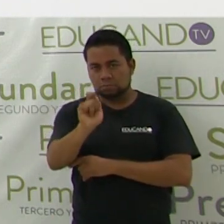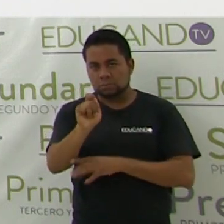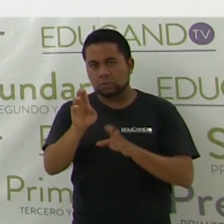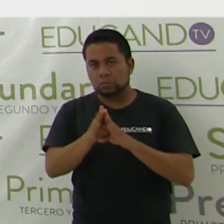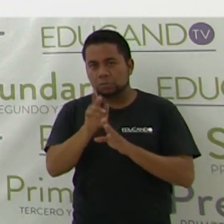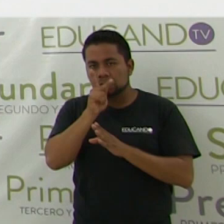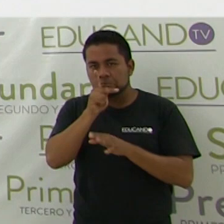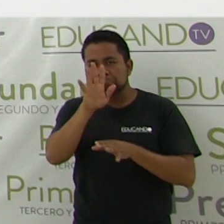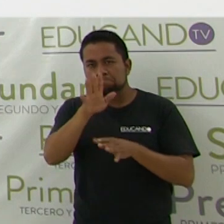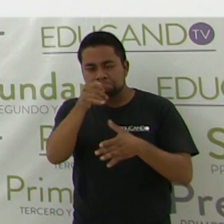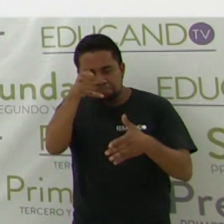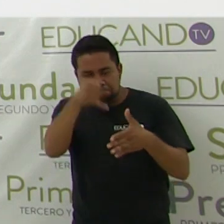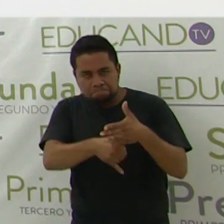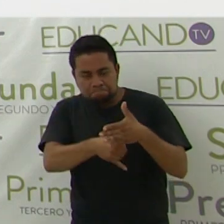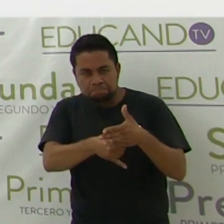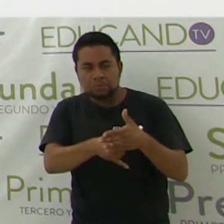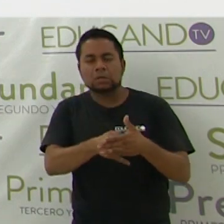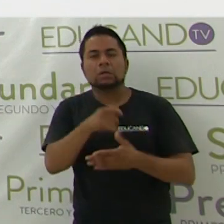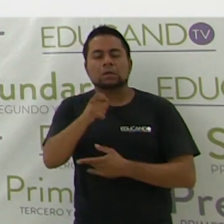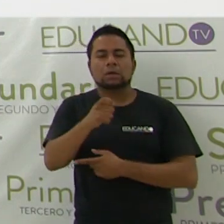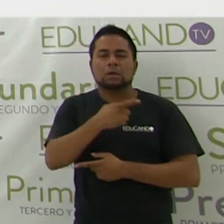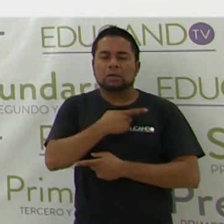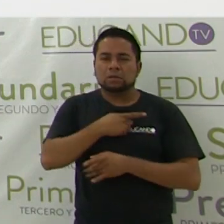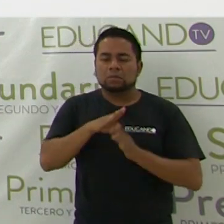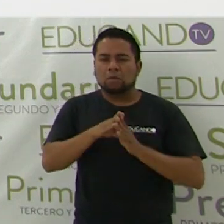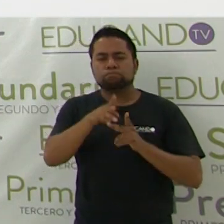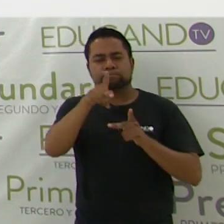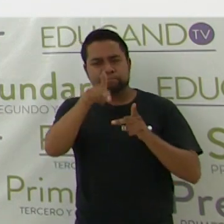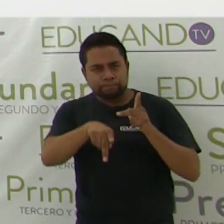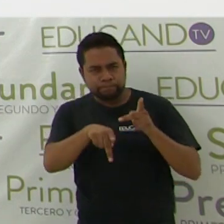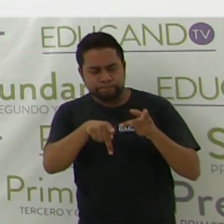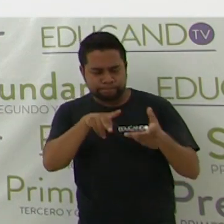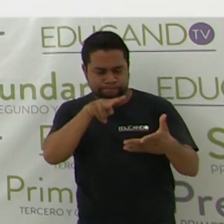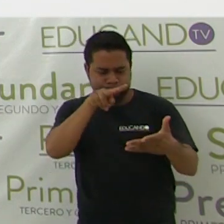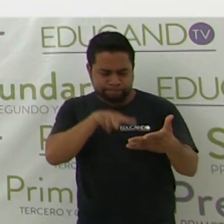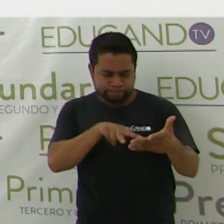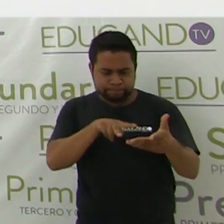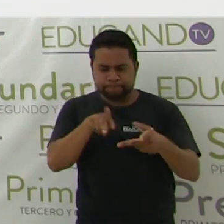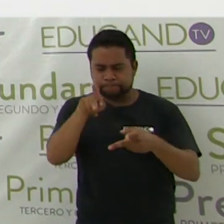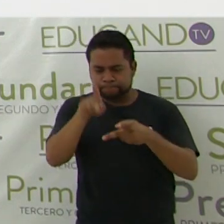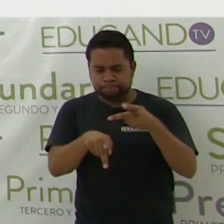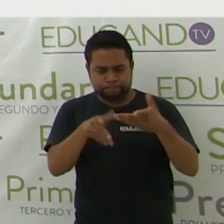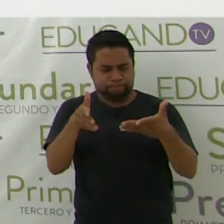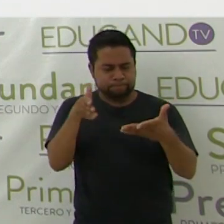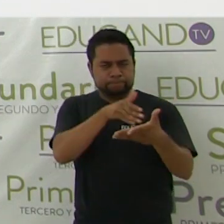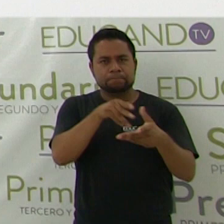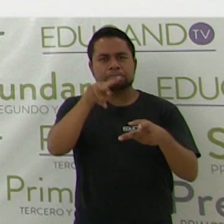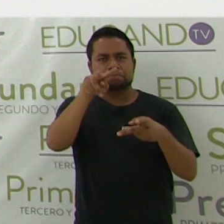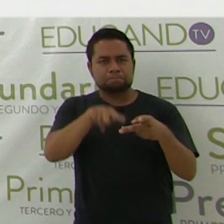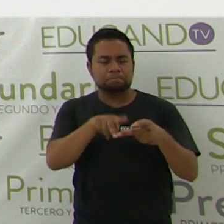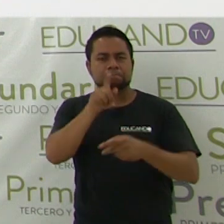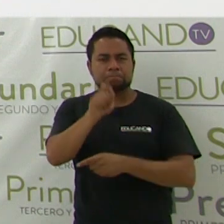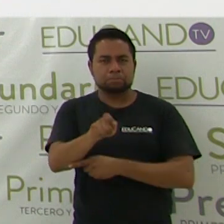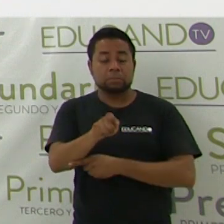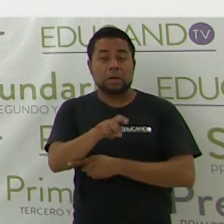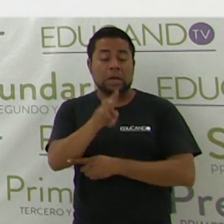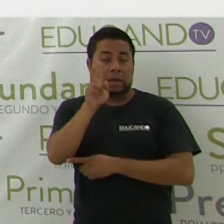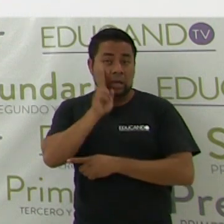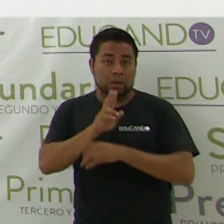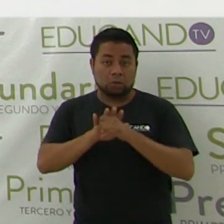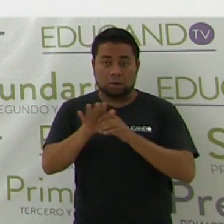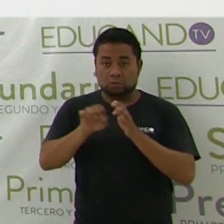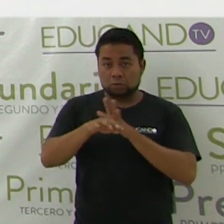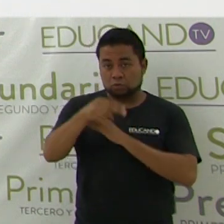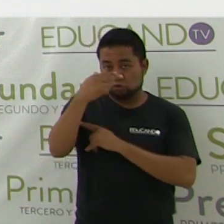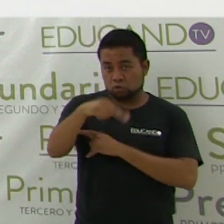más profundo. Ya nos vamos a detener y entonces ahí sí vamos a ver los nombres